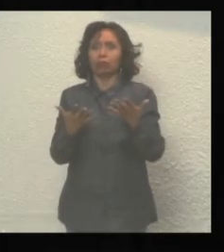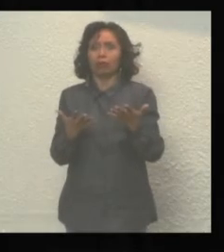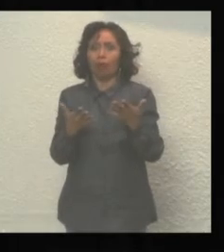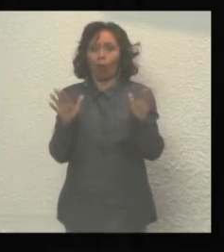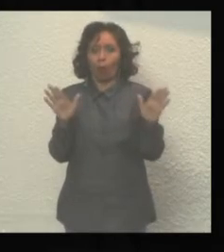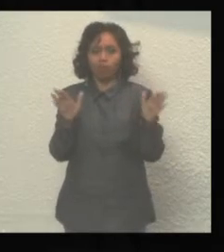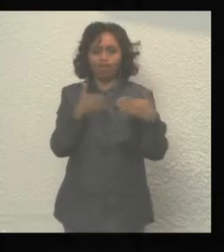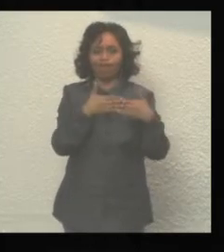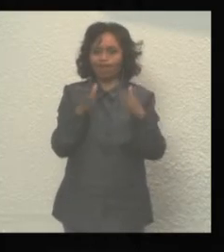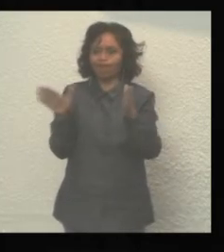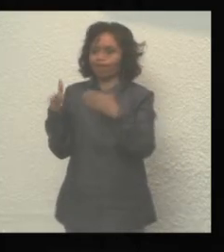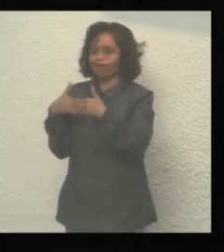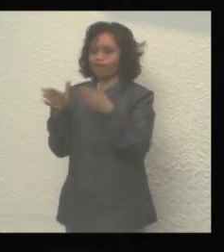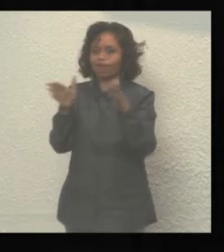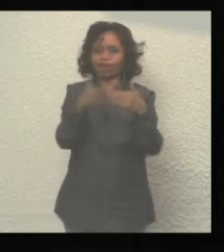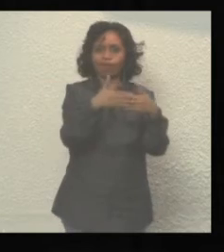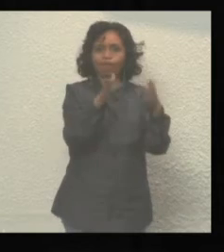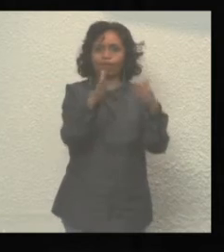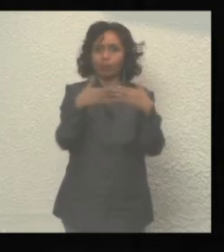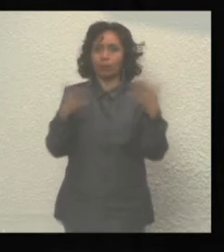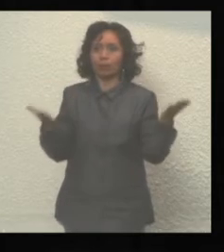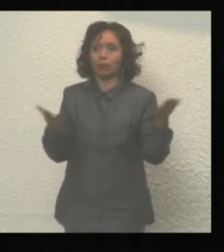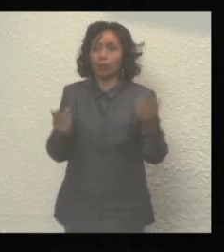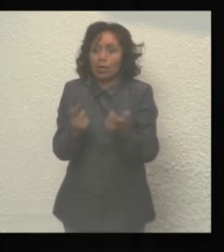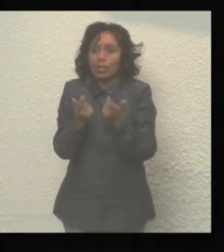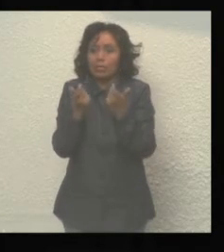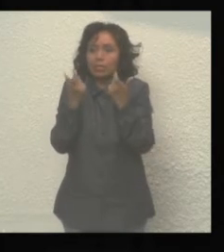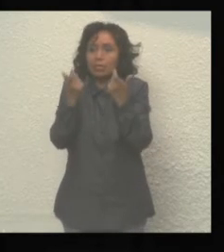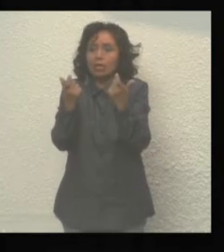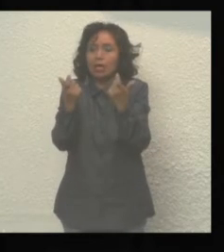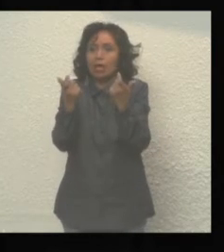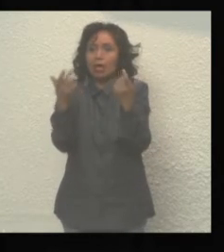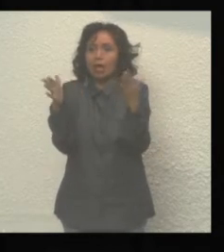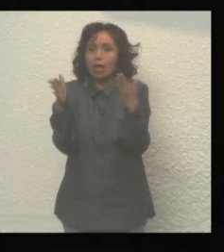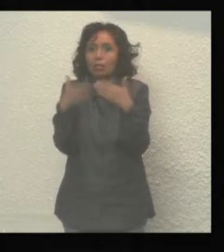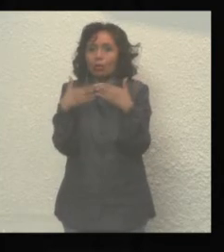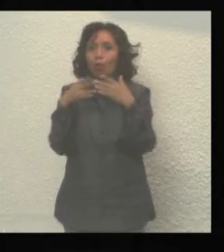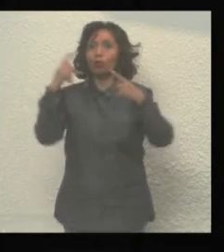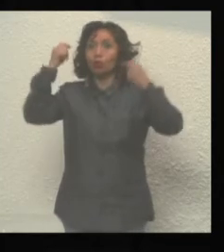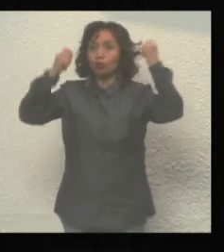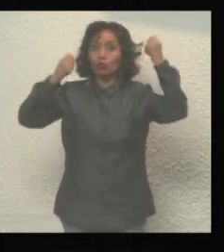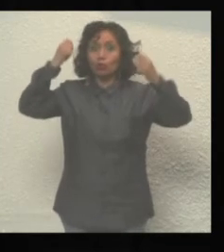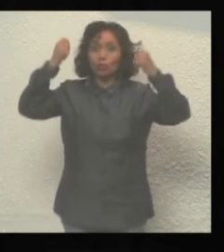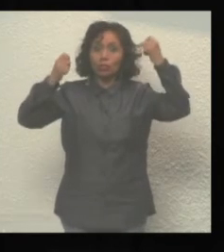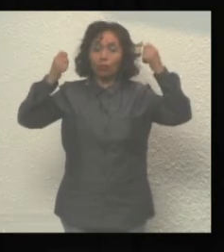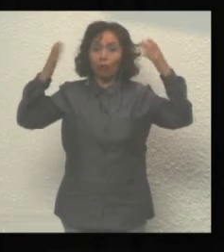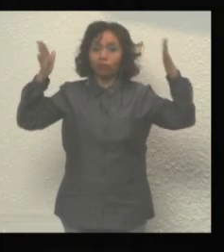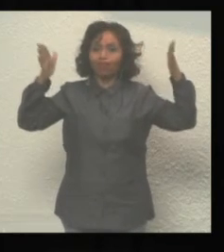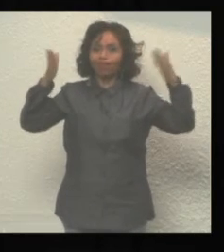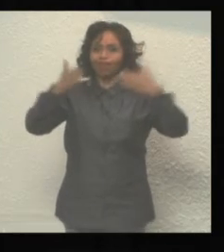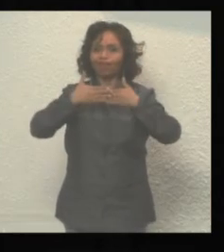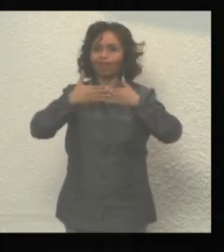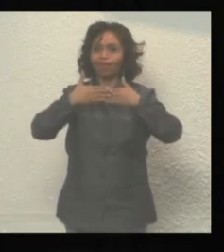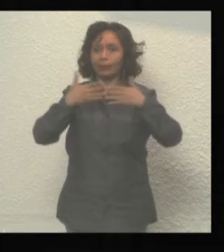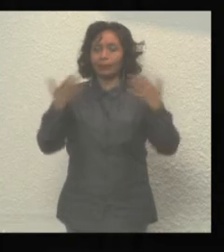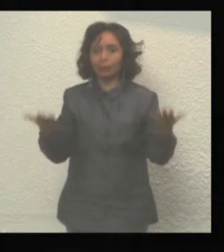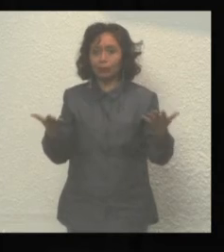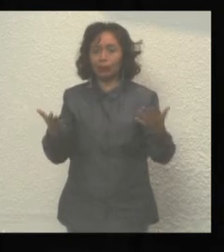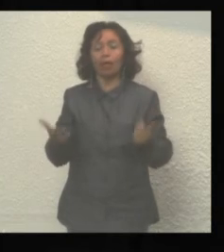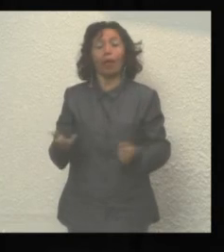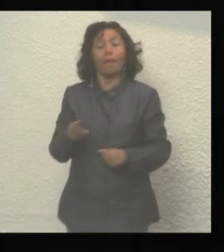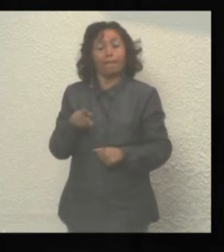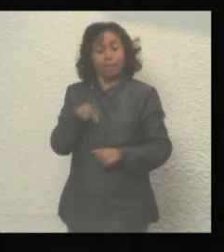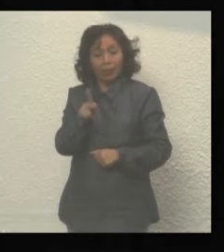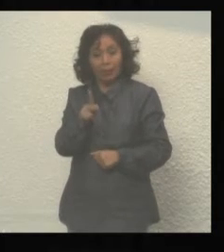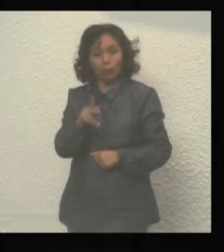las puertas de todos los ingresos que percibimos por el turismo, y podemos decir con especial orgullo